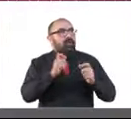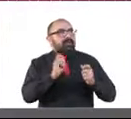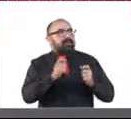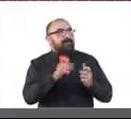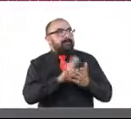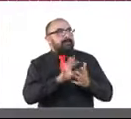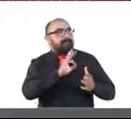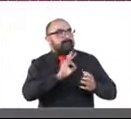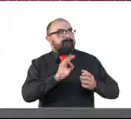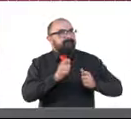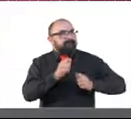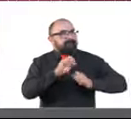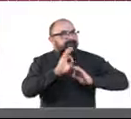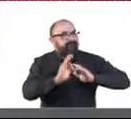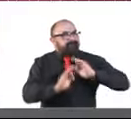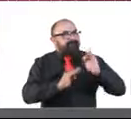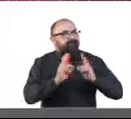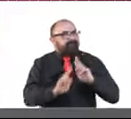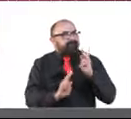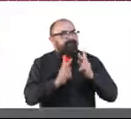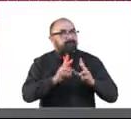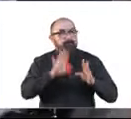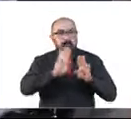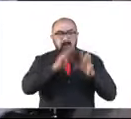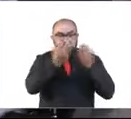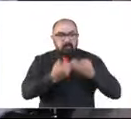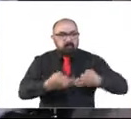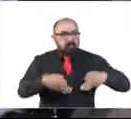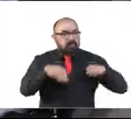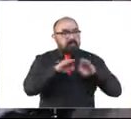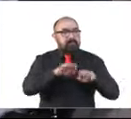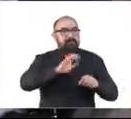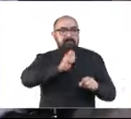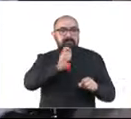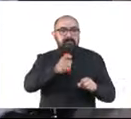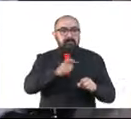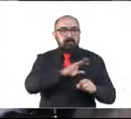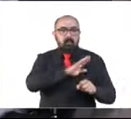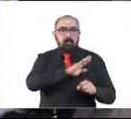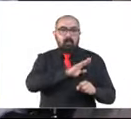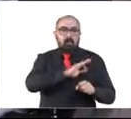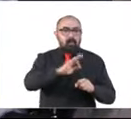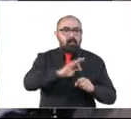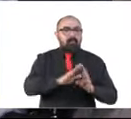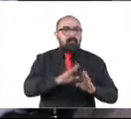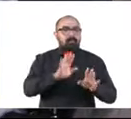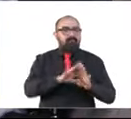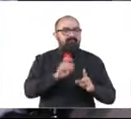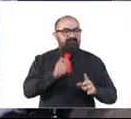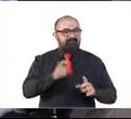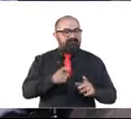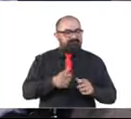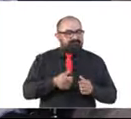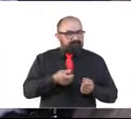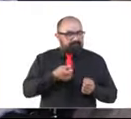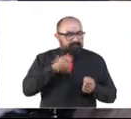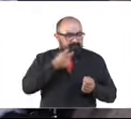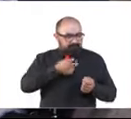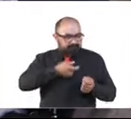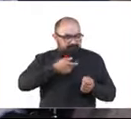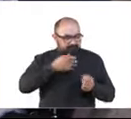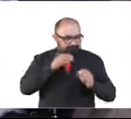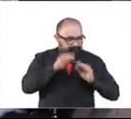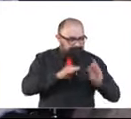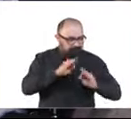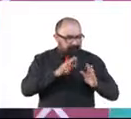la agricultura tiene un papel muy importante que jugar como una actividad que va a permitir